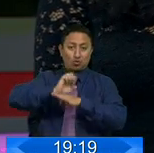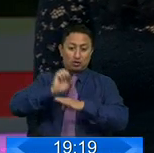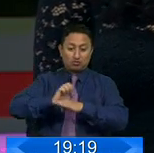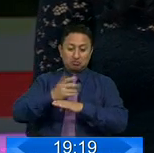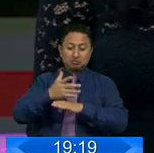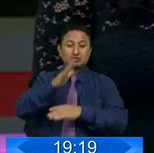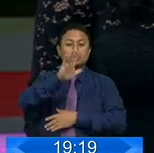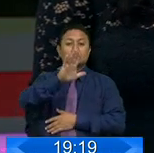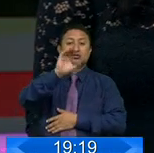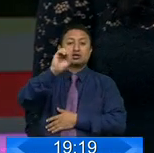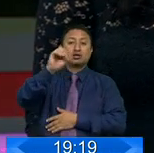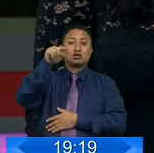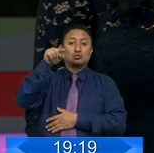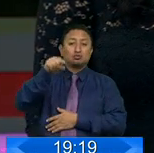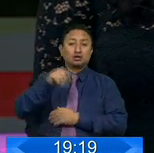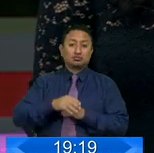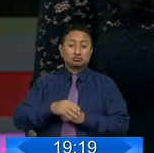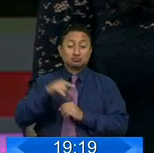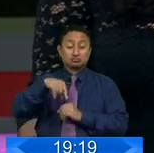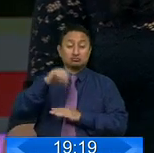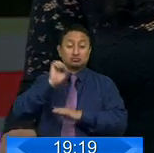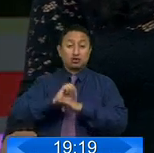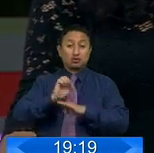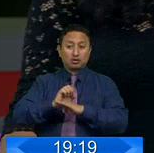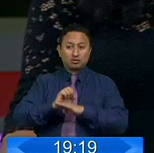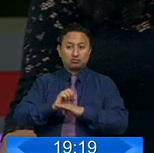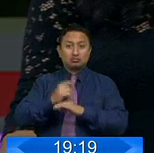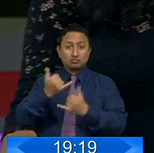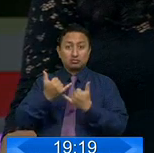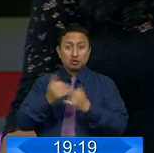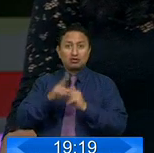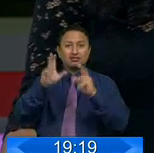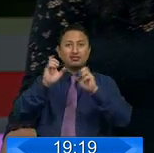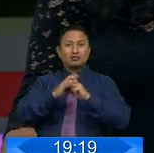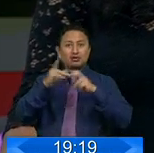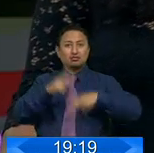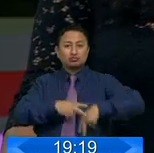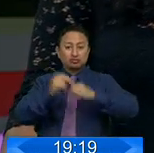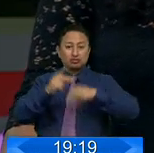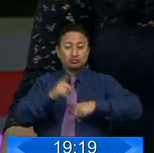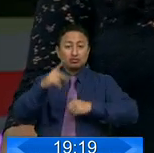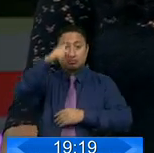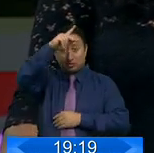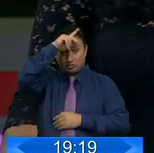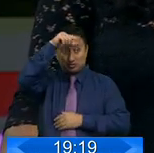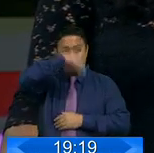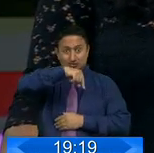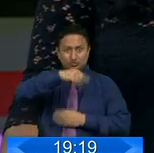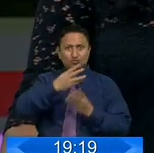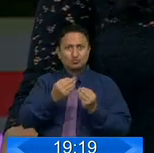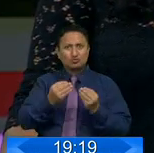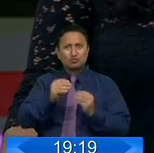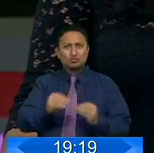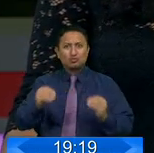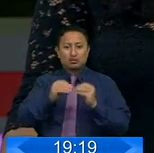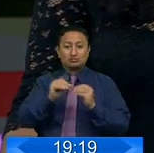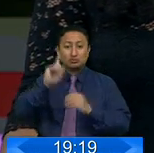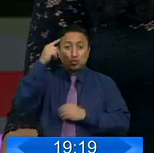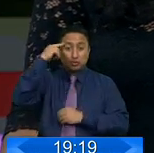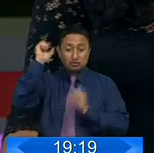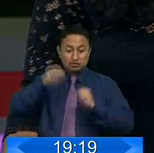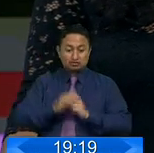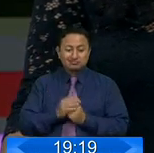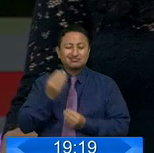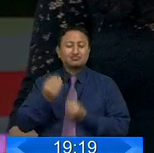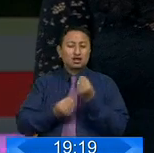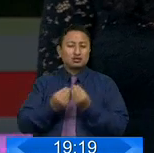500.000. Un reto para Ecuador que crece frente a la medida migratoria implementada por Perú, por lo cual el gobierno ya analiza las opciones